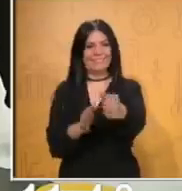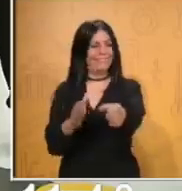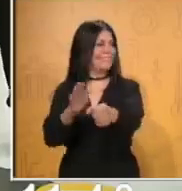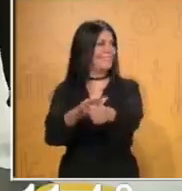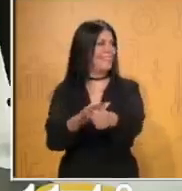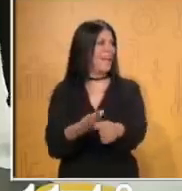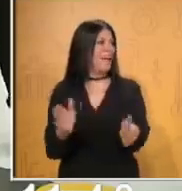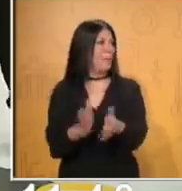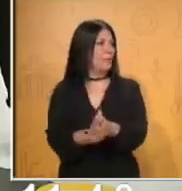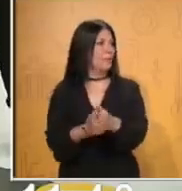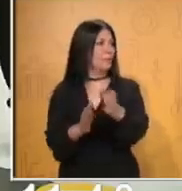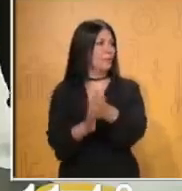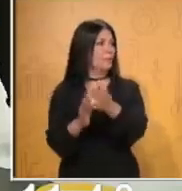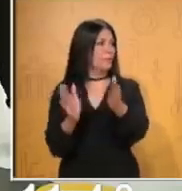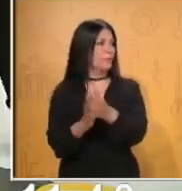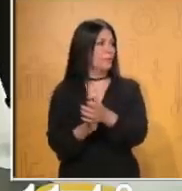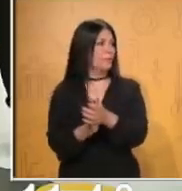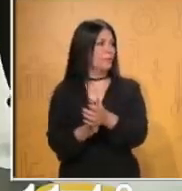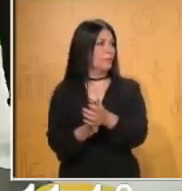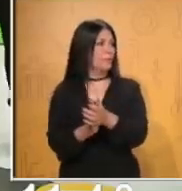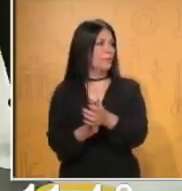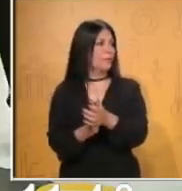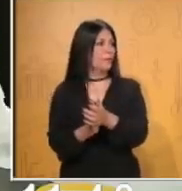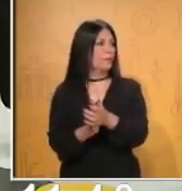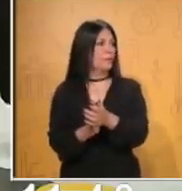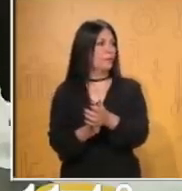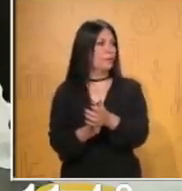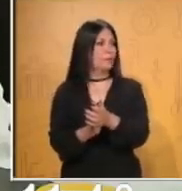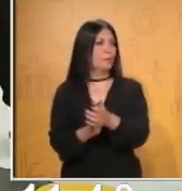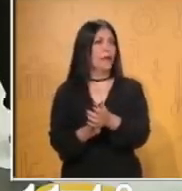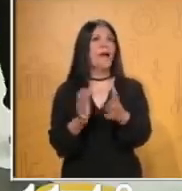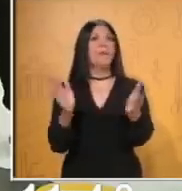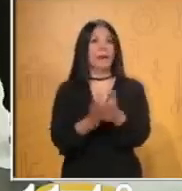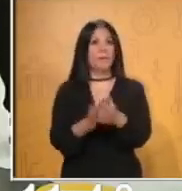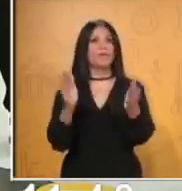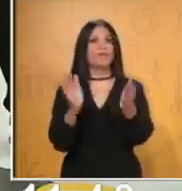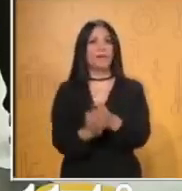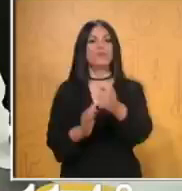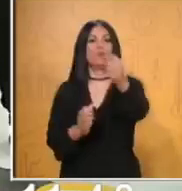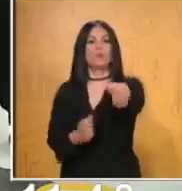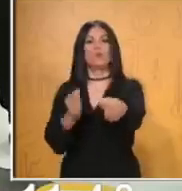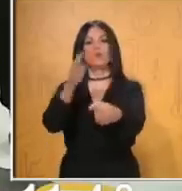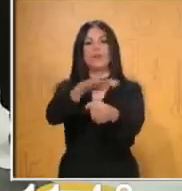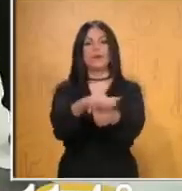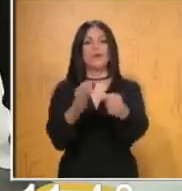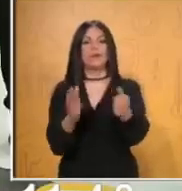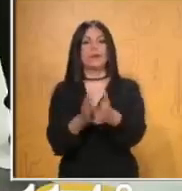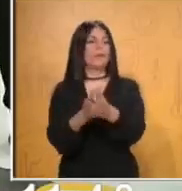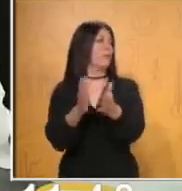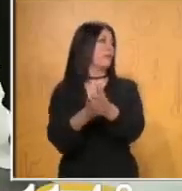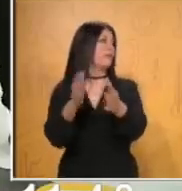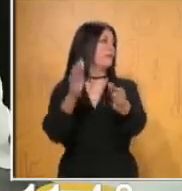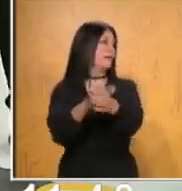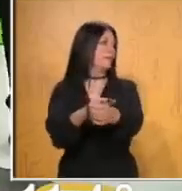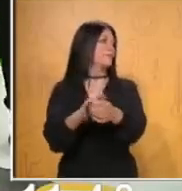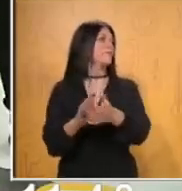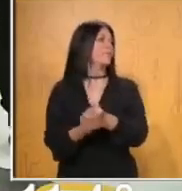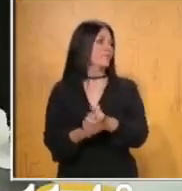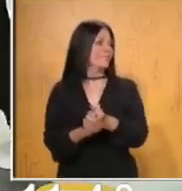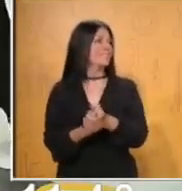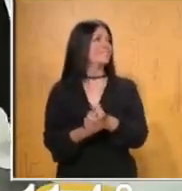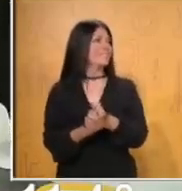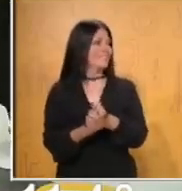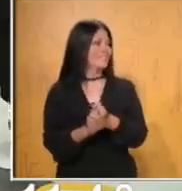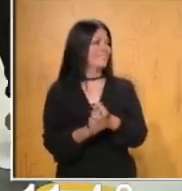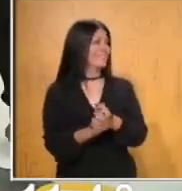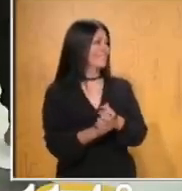puño, tu mano. Aplauso, aplauso, tu puño, tu mano. Aplauso, tu puño, tu mano. Aplauso, aplauso, tu puño, tu mano. Aplauso, tu puño, tu mano. Venga, maestra, hay